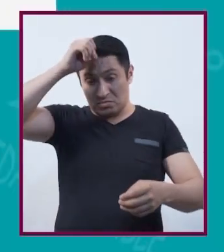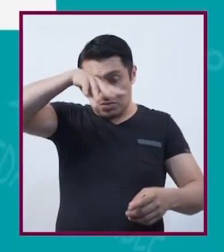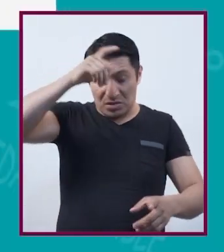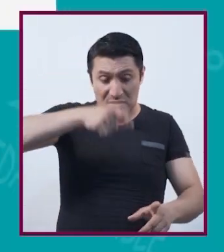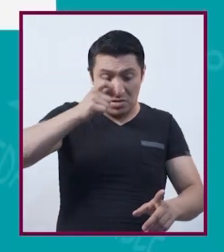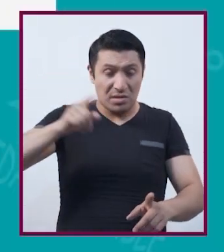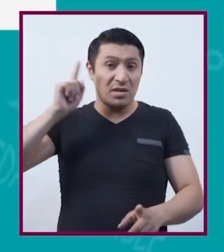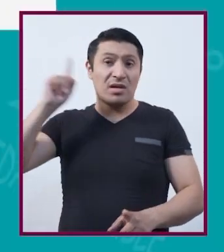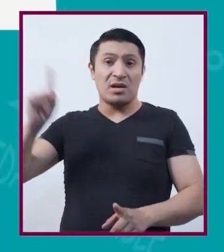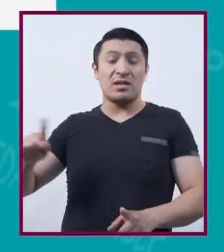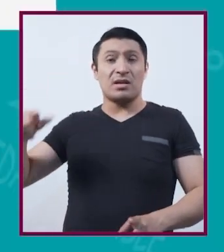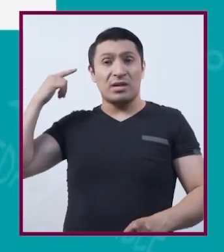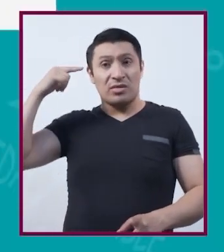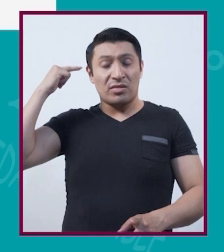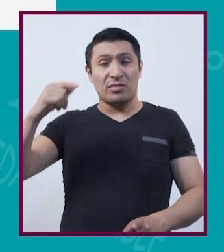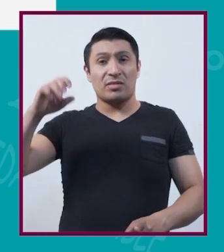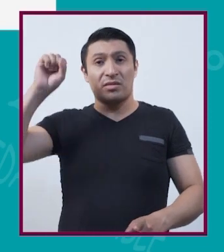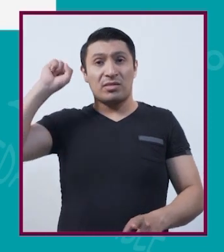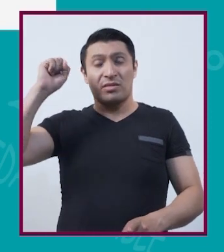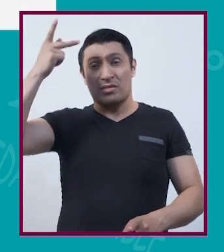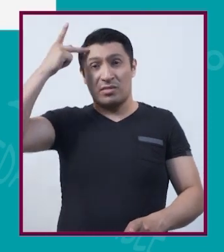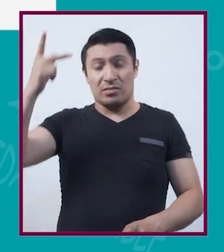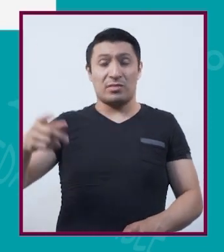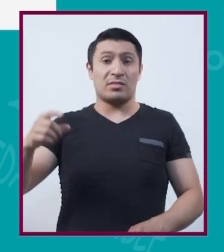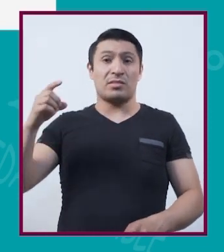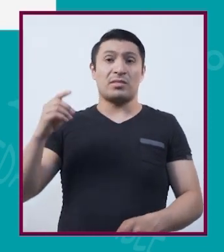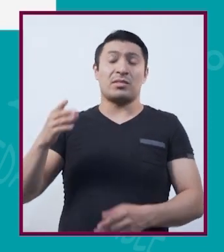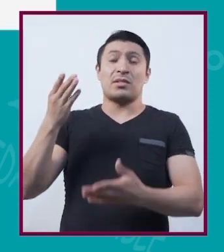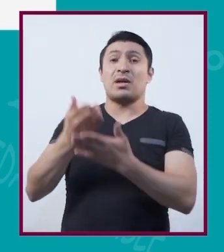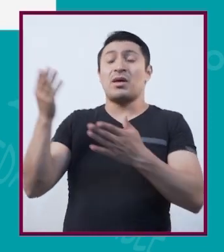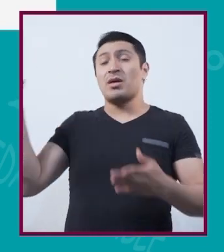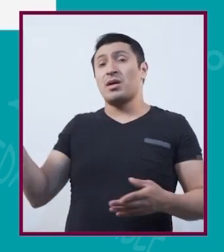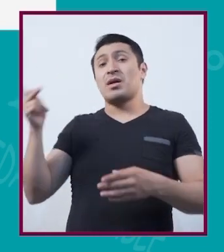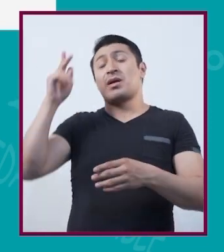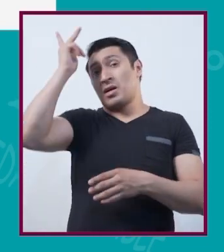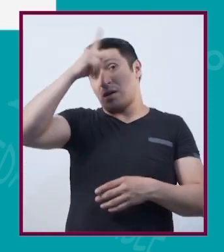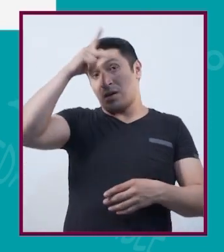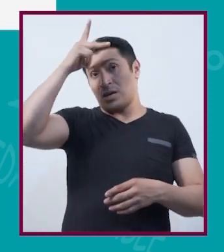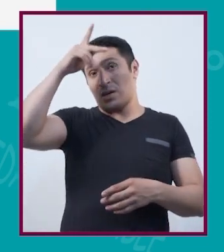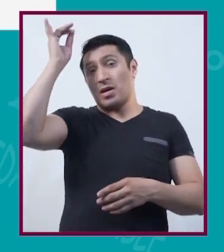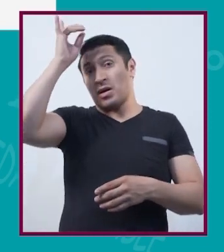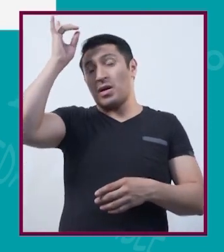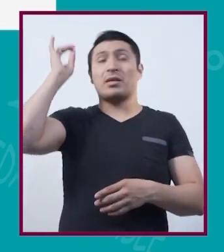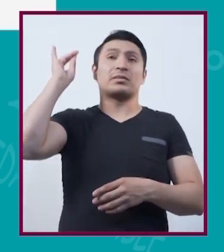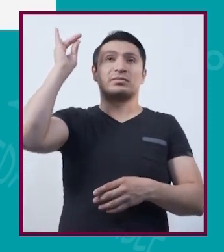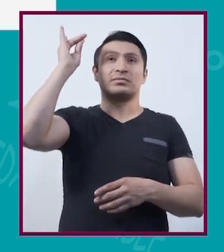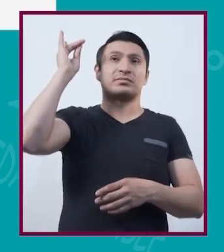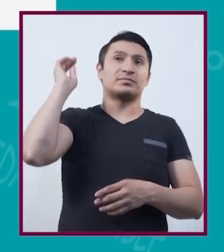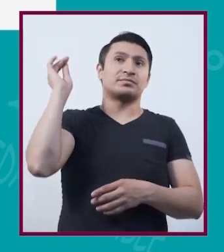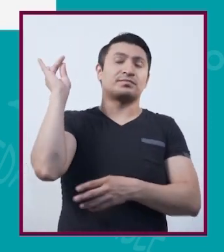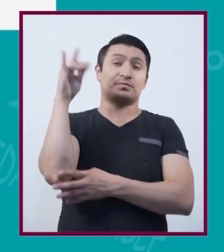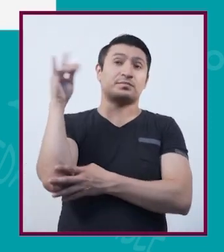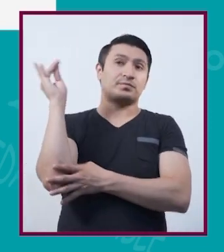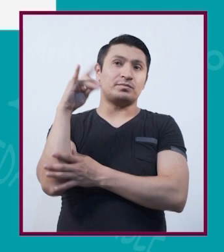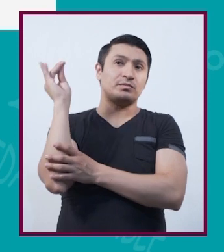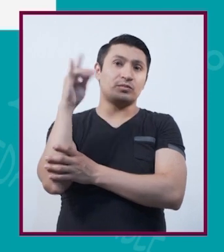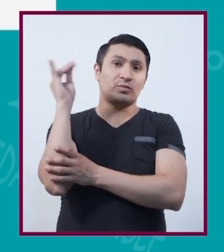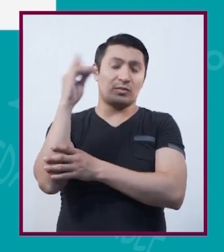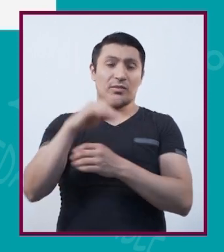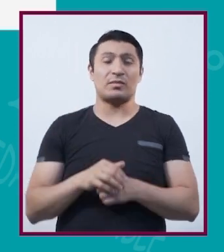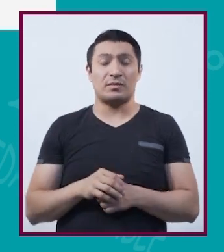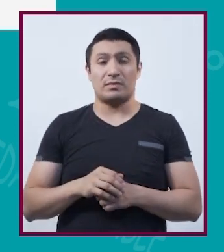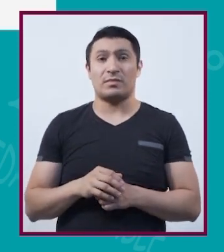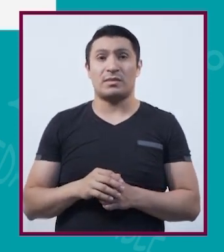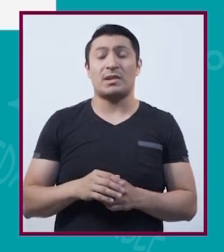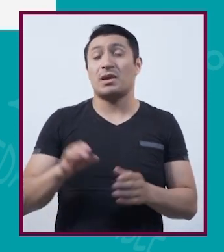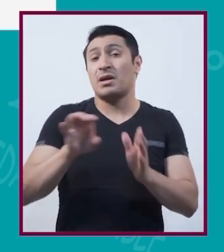entre 1503 y 1660 llegaron a España 1,000 kilos de oro y 16 millones de kilos de